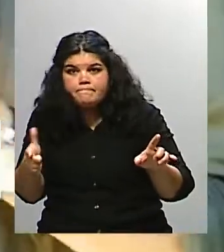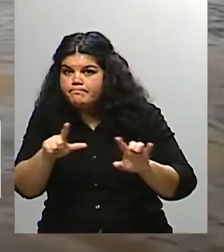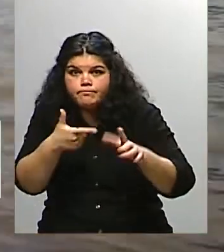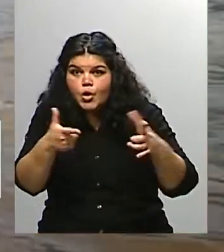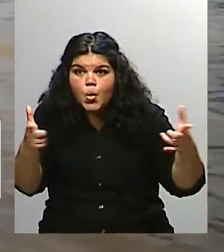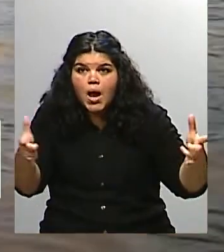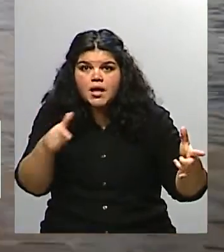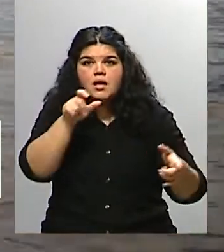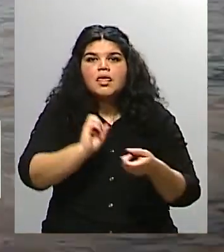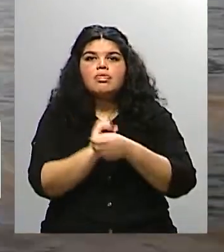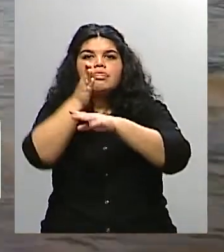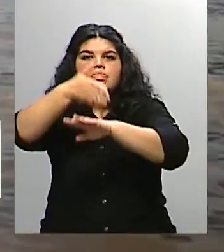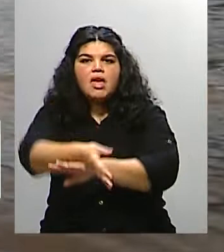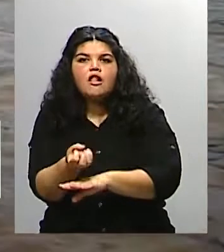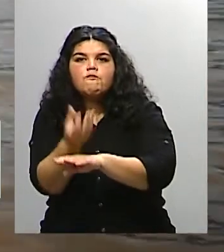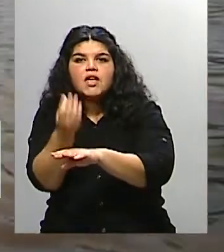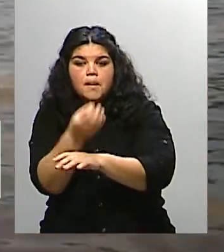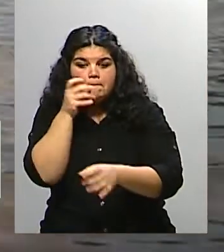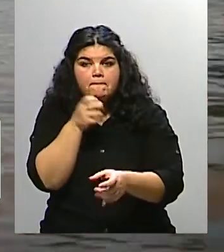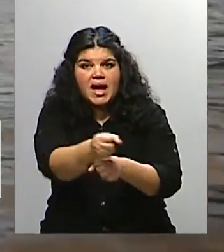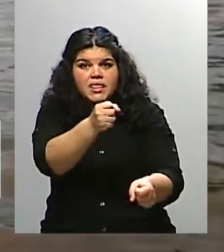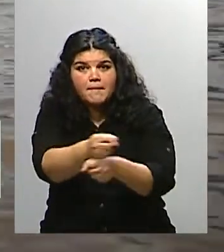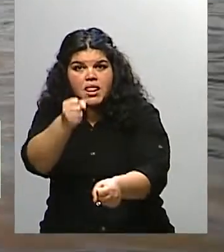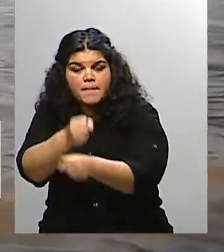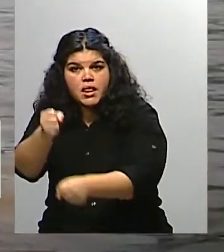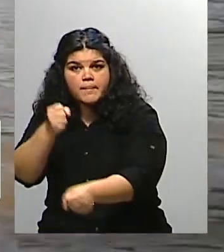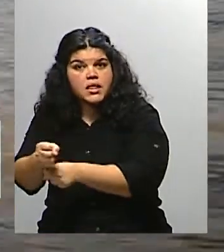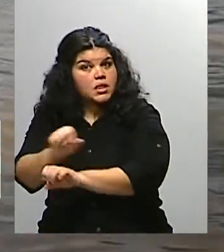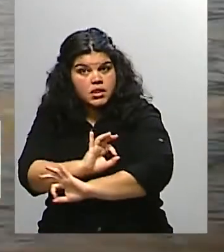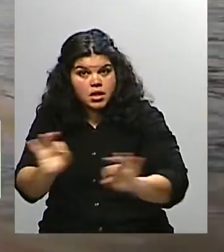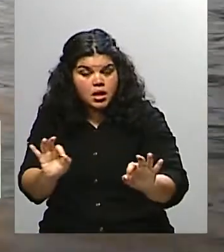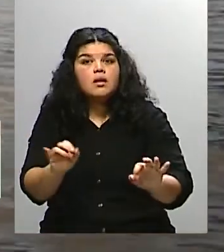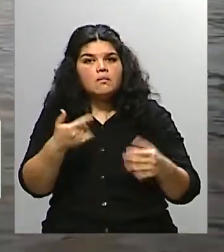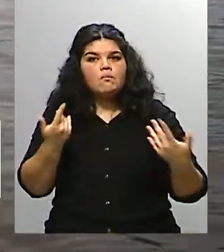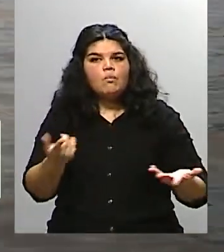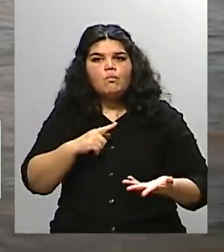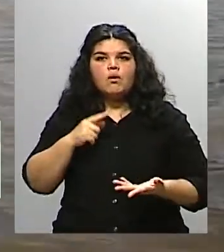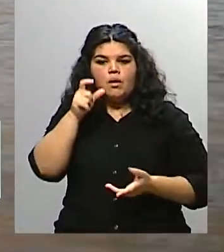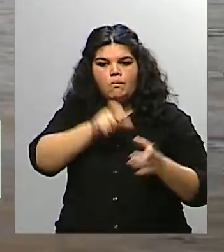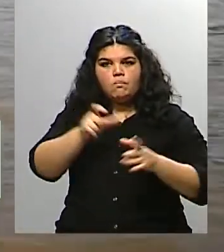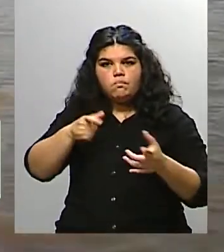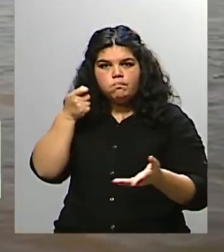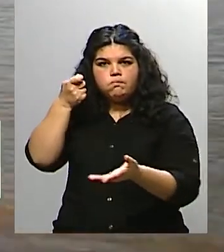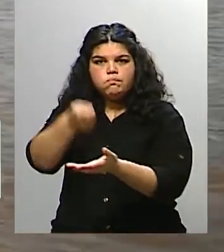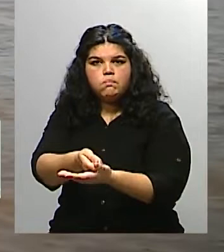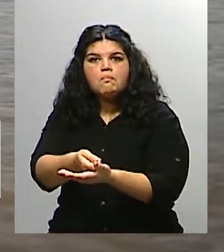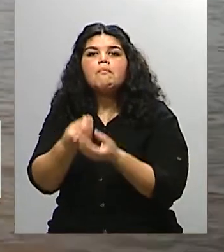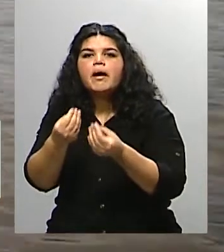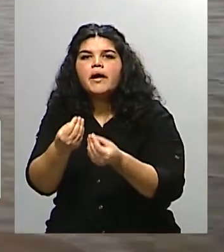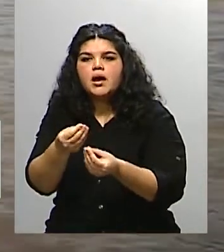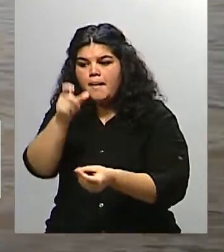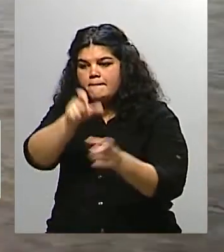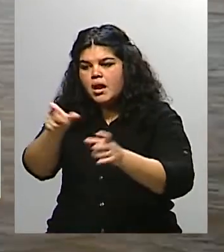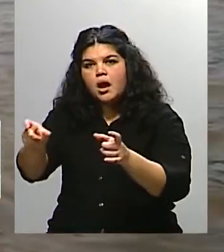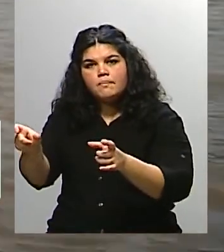este personaje con una compañía de televisión pagan a pescadores para matar delfines delante de las cámaras y usar eso